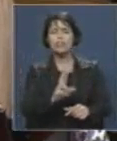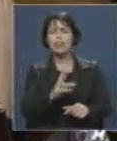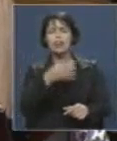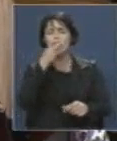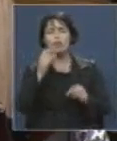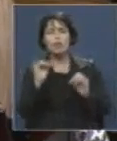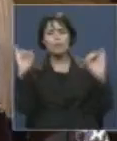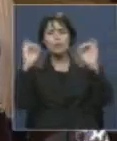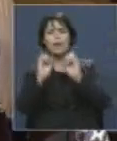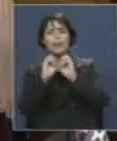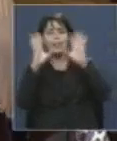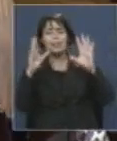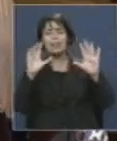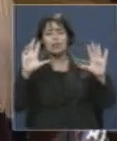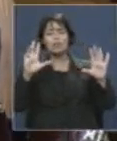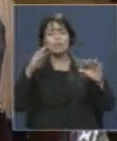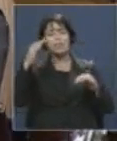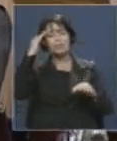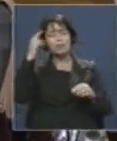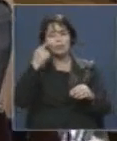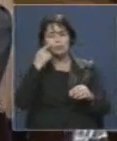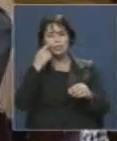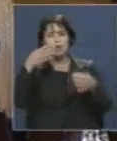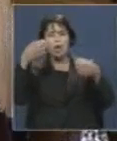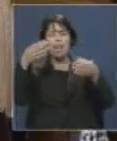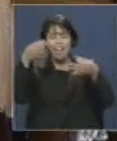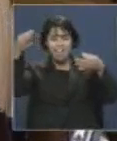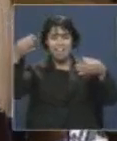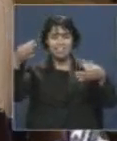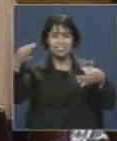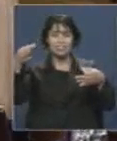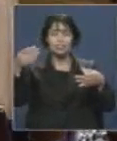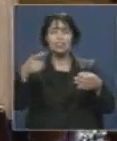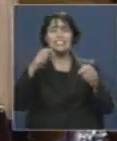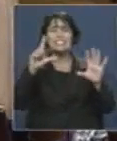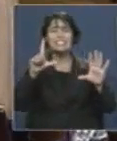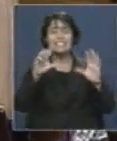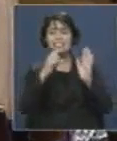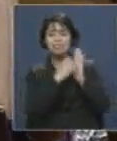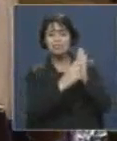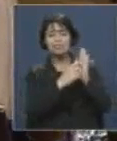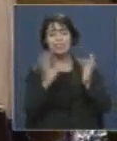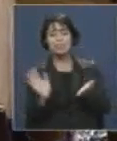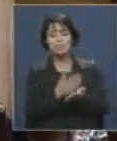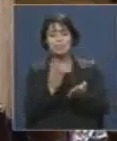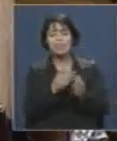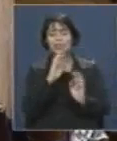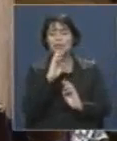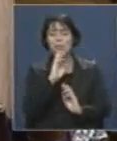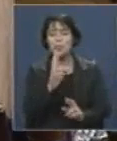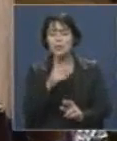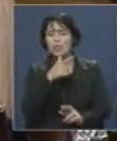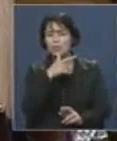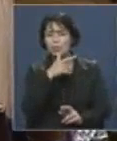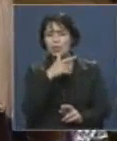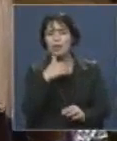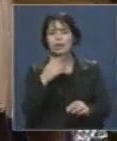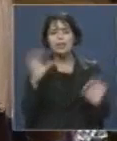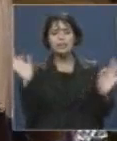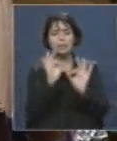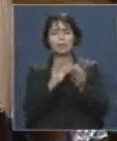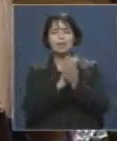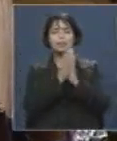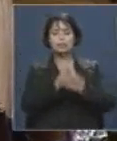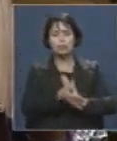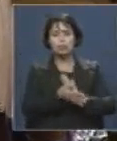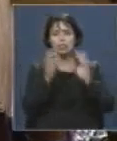clara. El pasado 9 de mayo conocimos el texto del organismo, en que en 7 páginas responde las dudas y hace claridad sobre lo que se